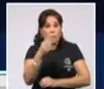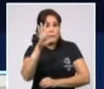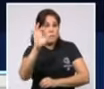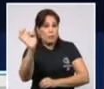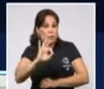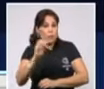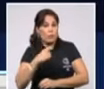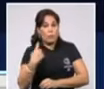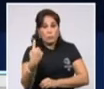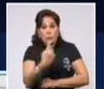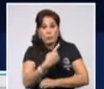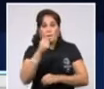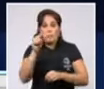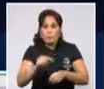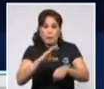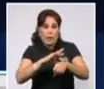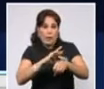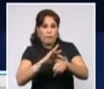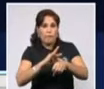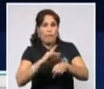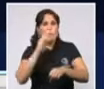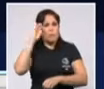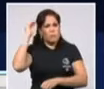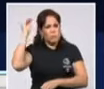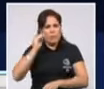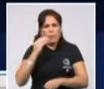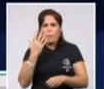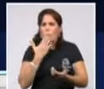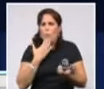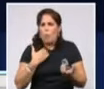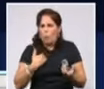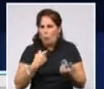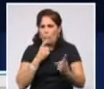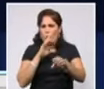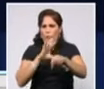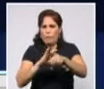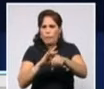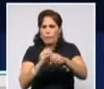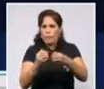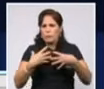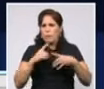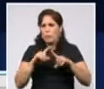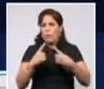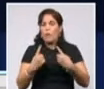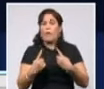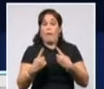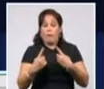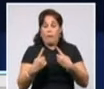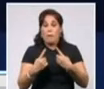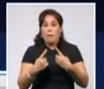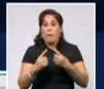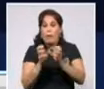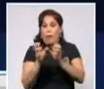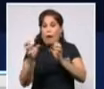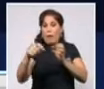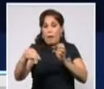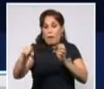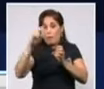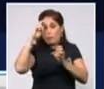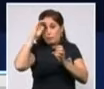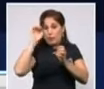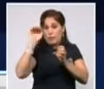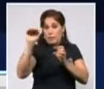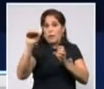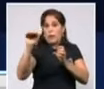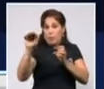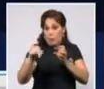casos diagnosticados en Cuba pues tiene el antecedente, está ingresado o